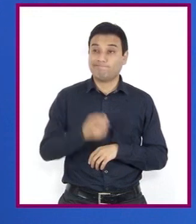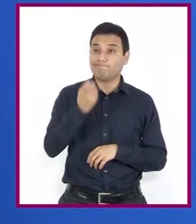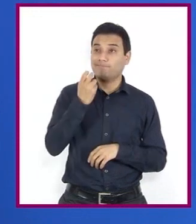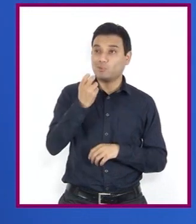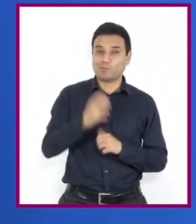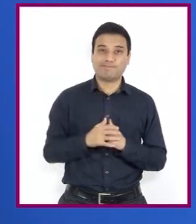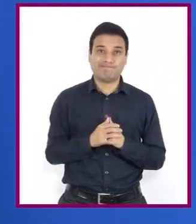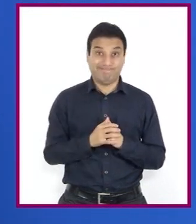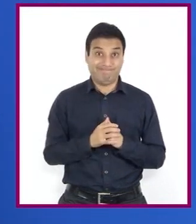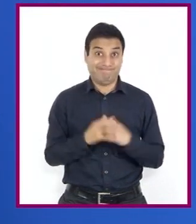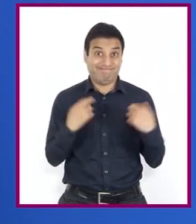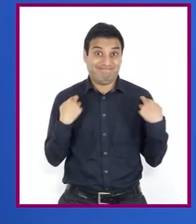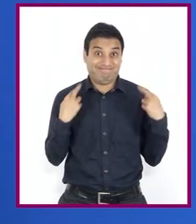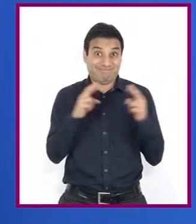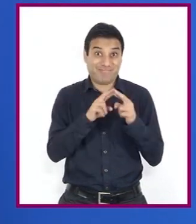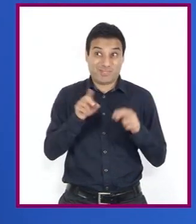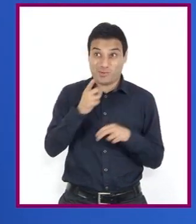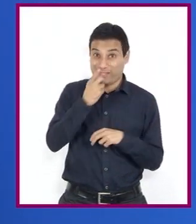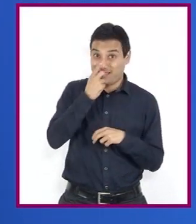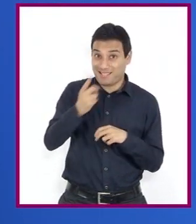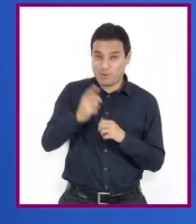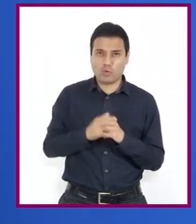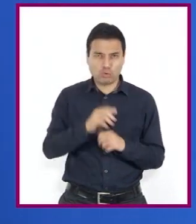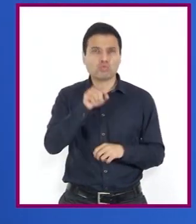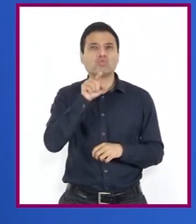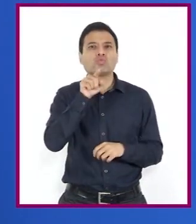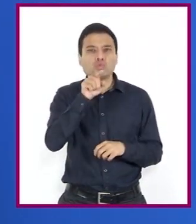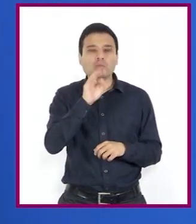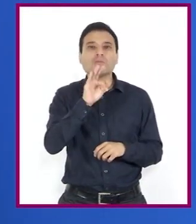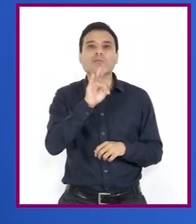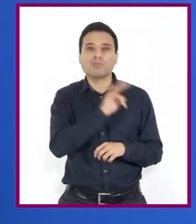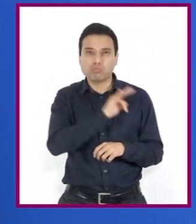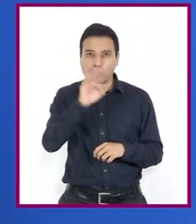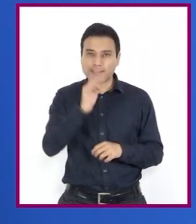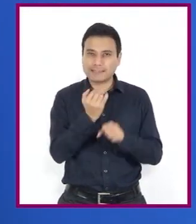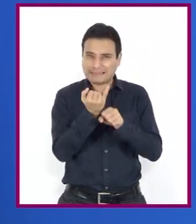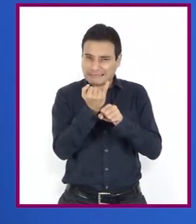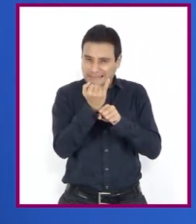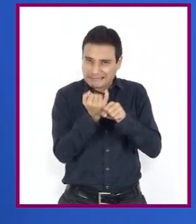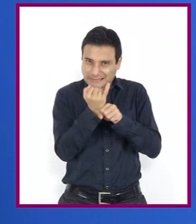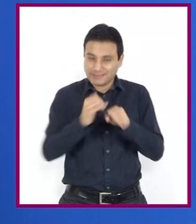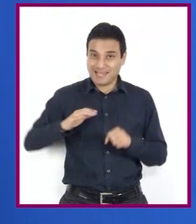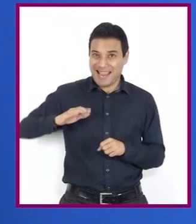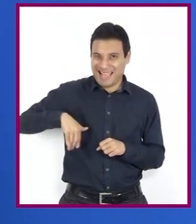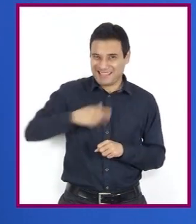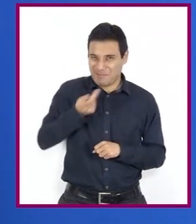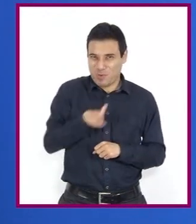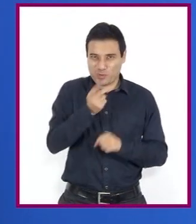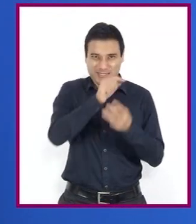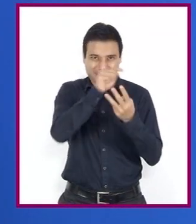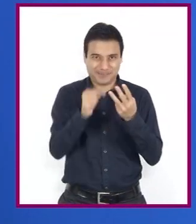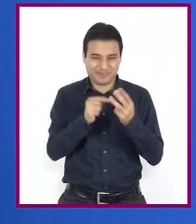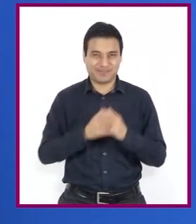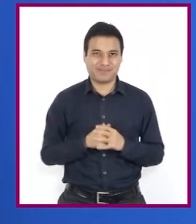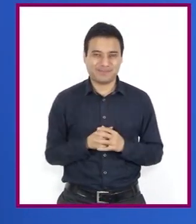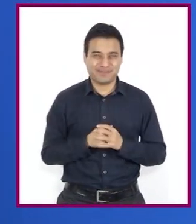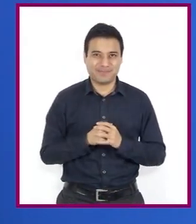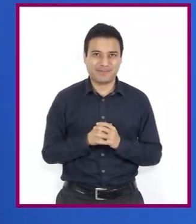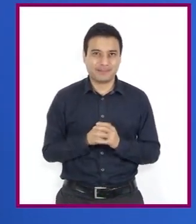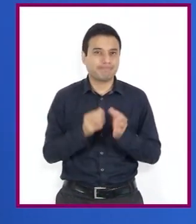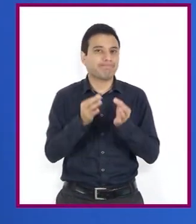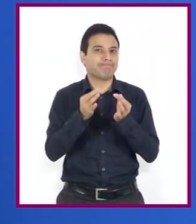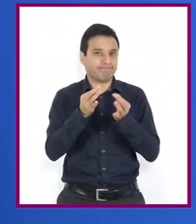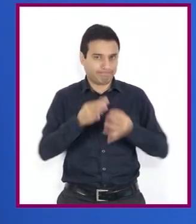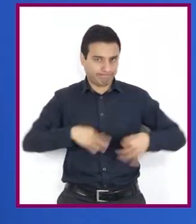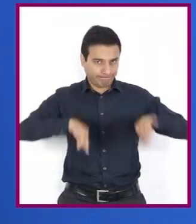profesor Rodolfo comentó que ustedes pueden responder las tres incógnitas planteadas al principio. Es importante